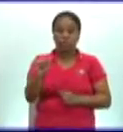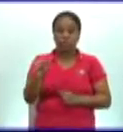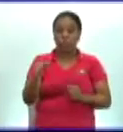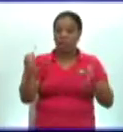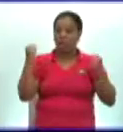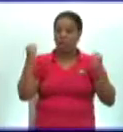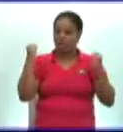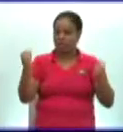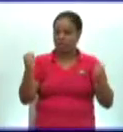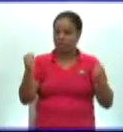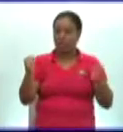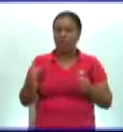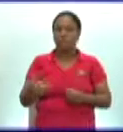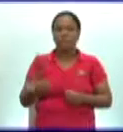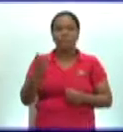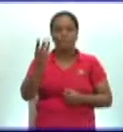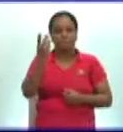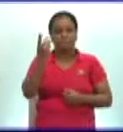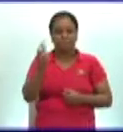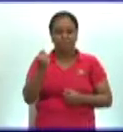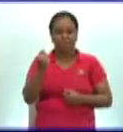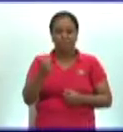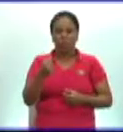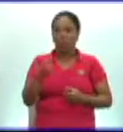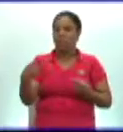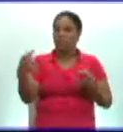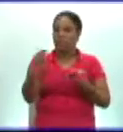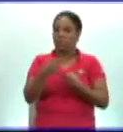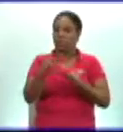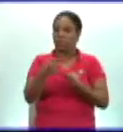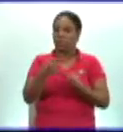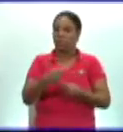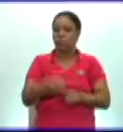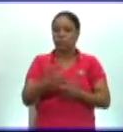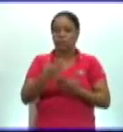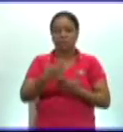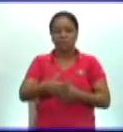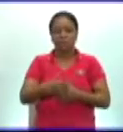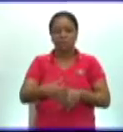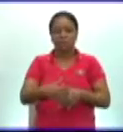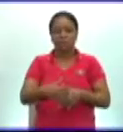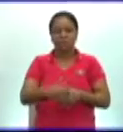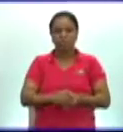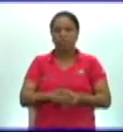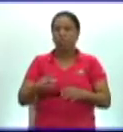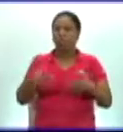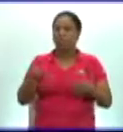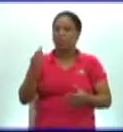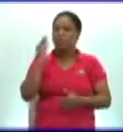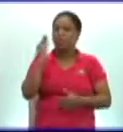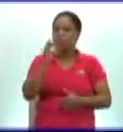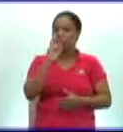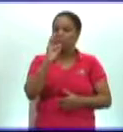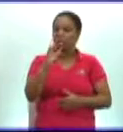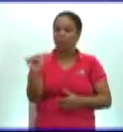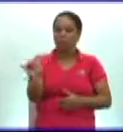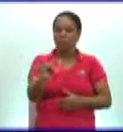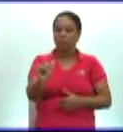contrario. Pero como es velocidad constante, ¿qué fuerza resultante tiene? Es igual a